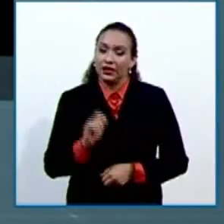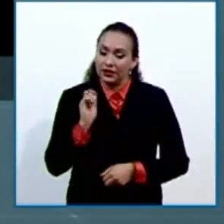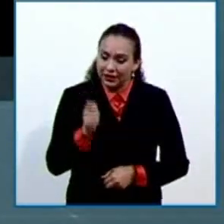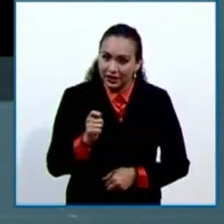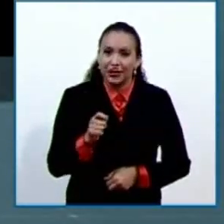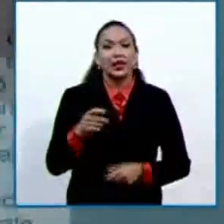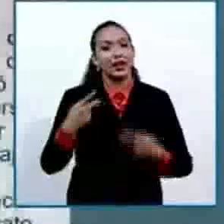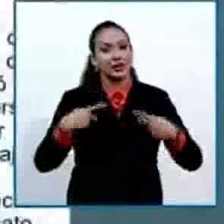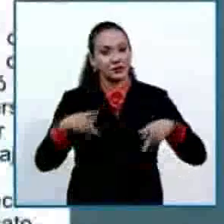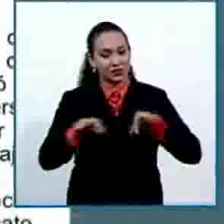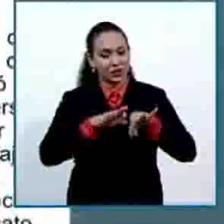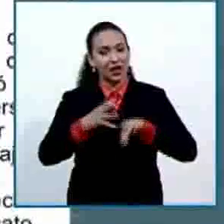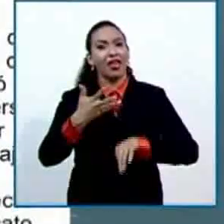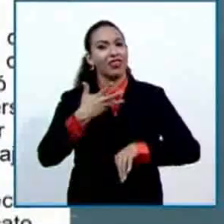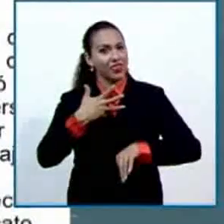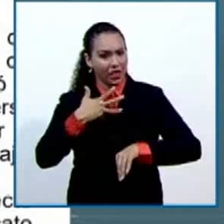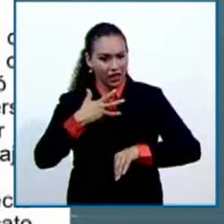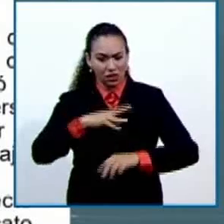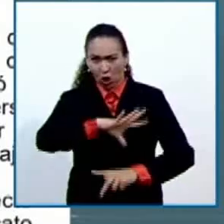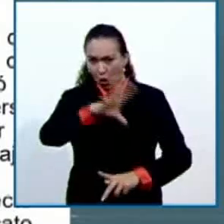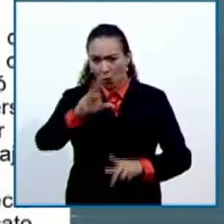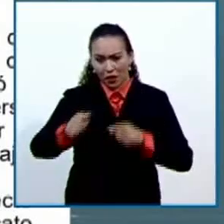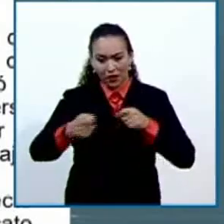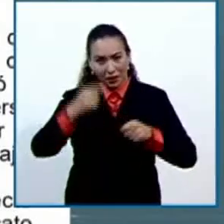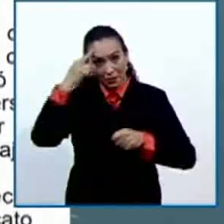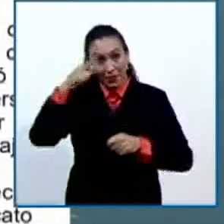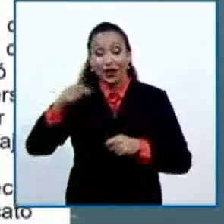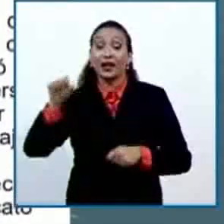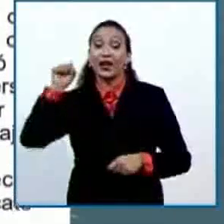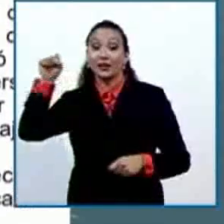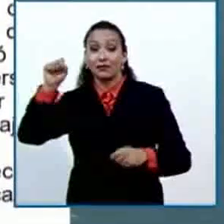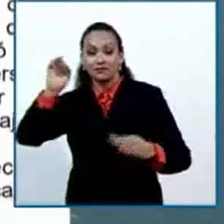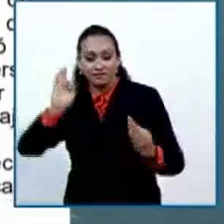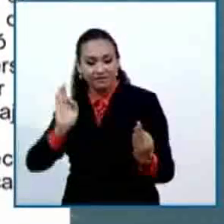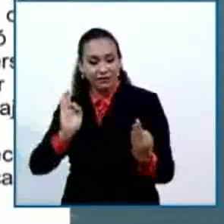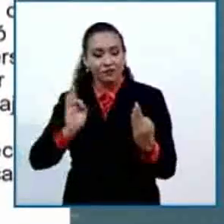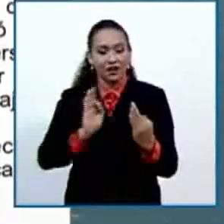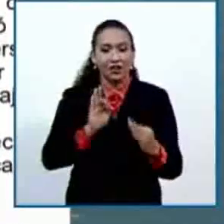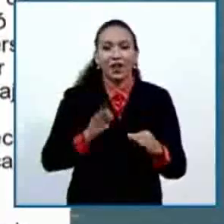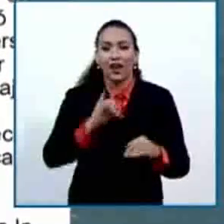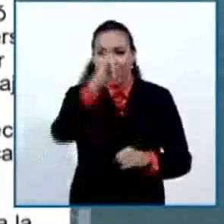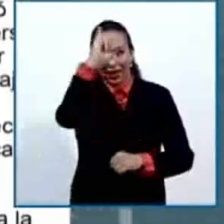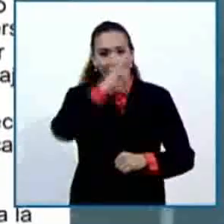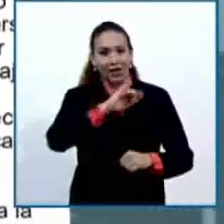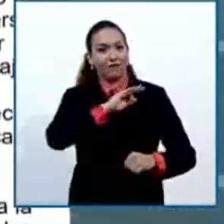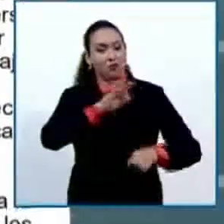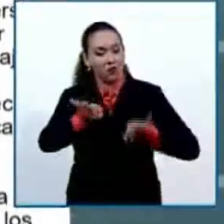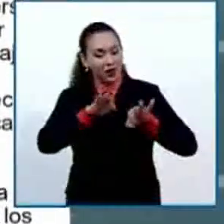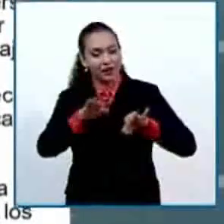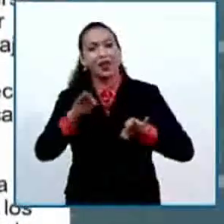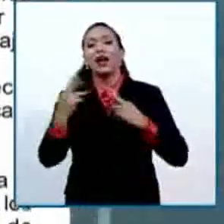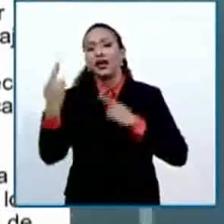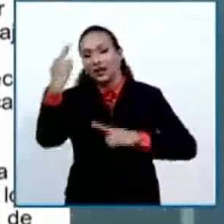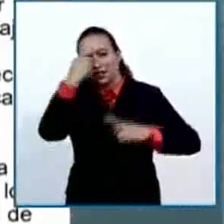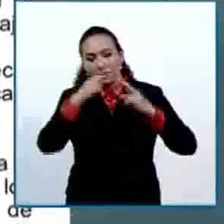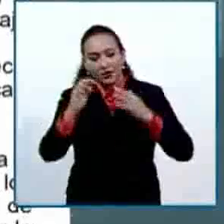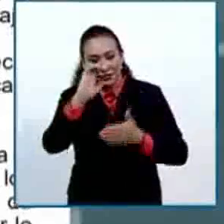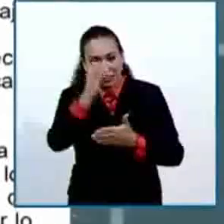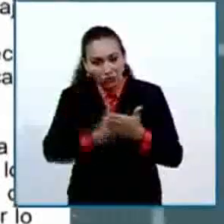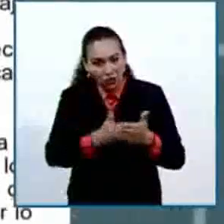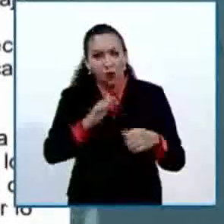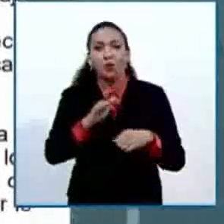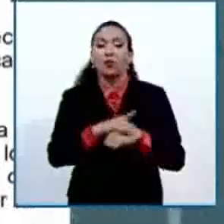de los trabajadores para negociar con la parte patronal el contrato colectivo de trabajo. El tribunal explicó que la resolución que niega